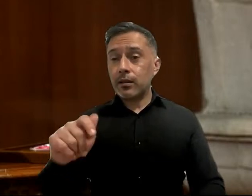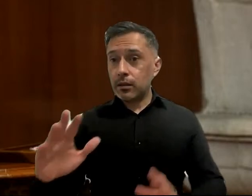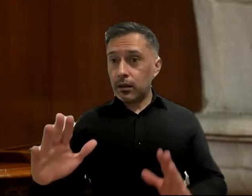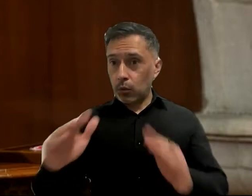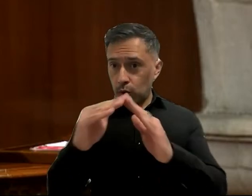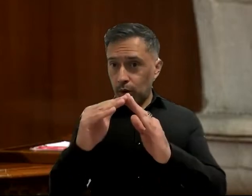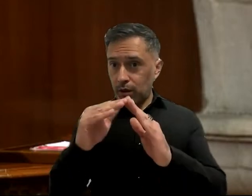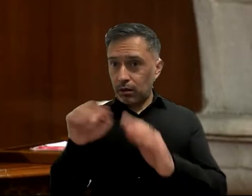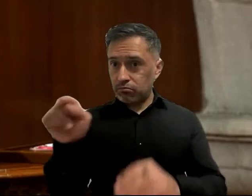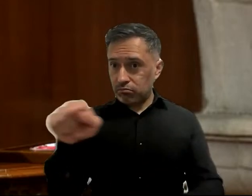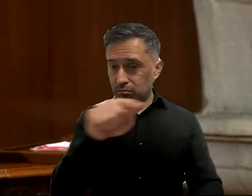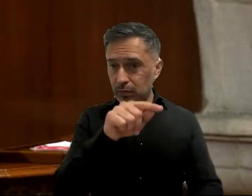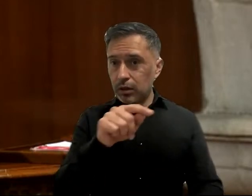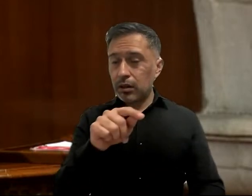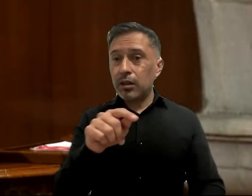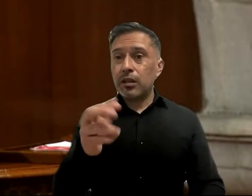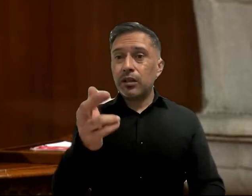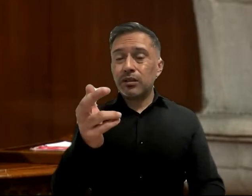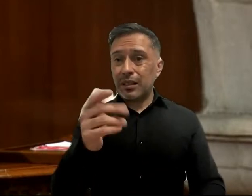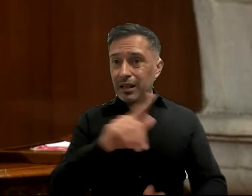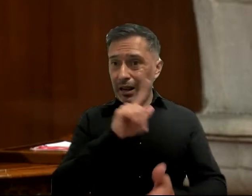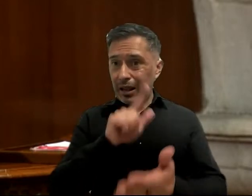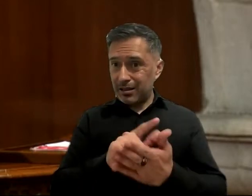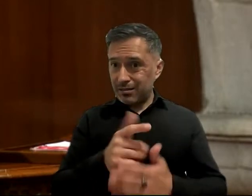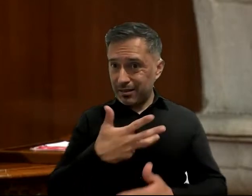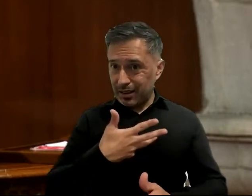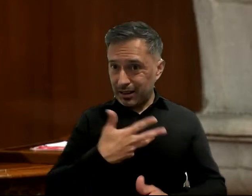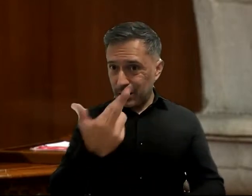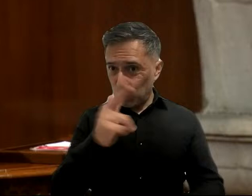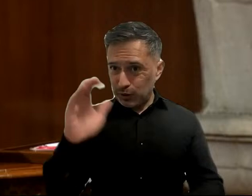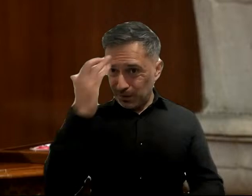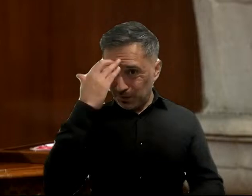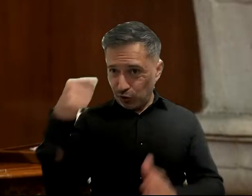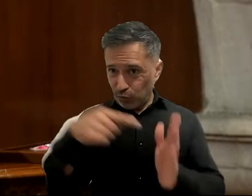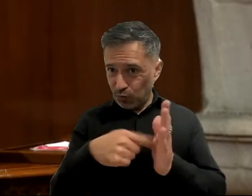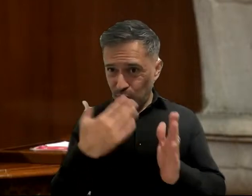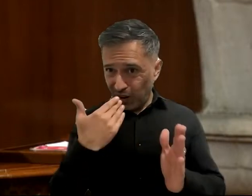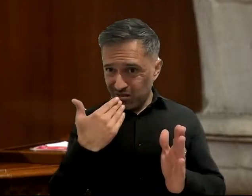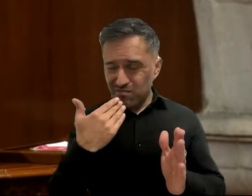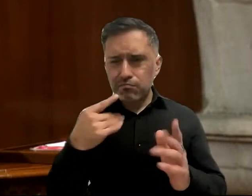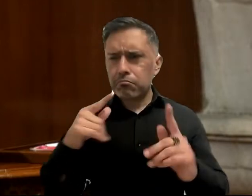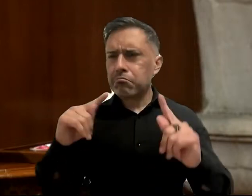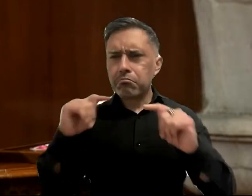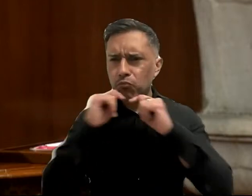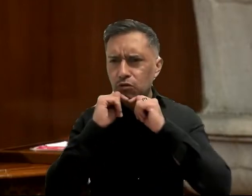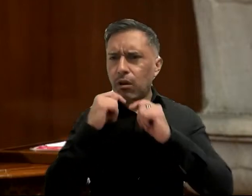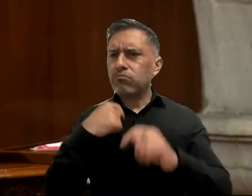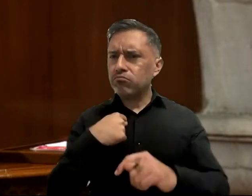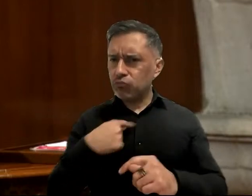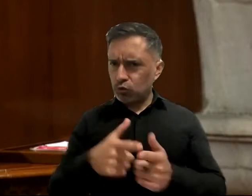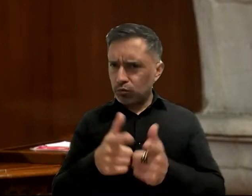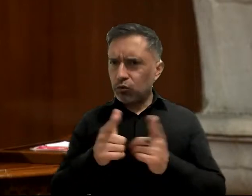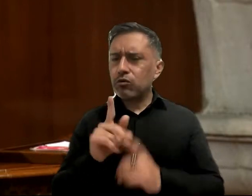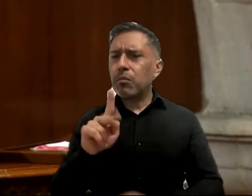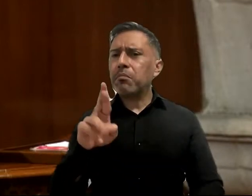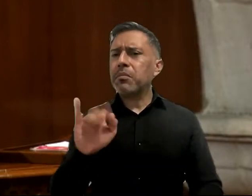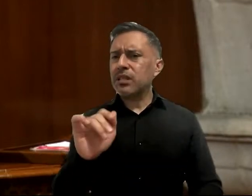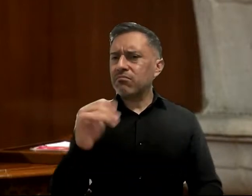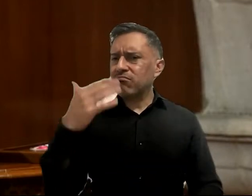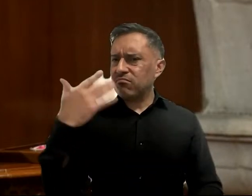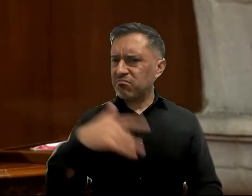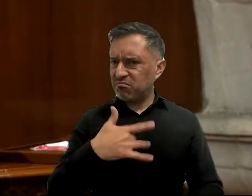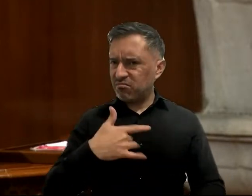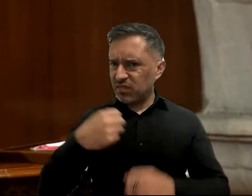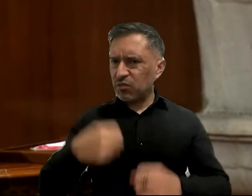no cuentan con reconocimiento expreso en la ley de la materia, en el PRI estamos convencidos de que las normas relativas a los derechos